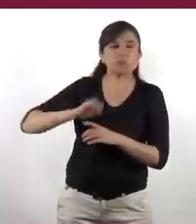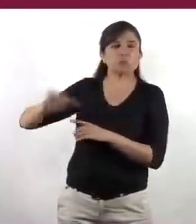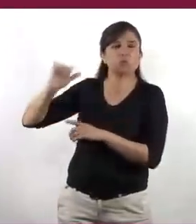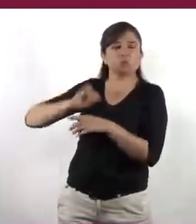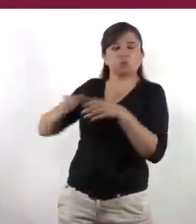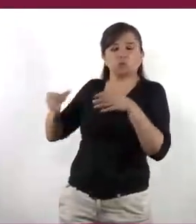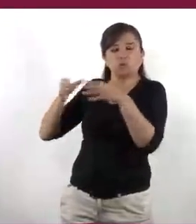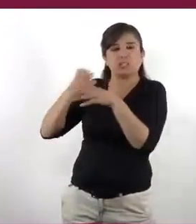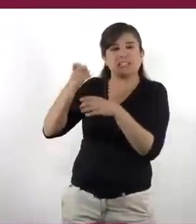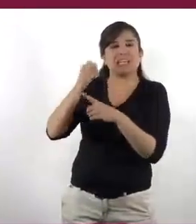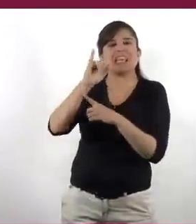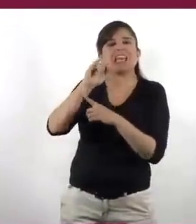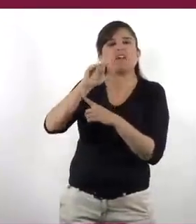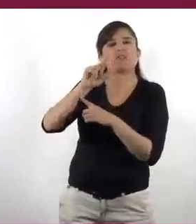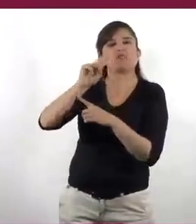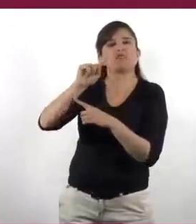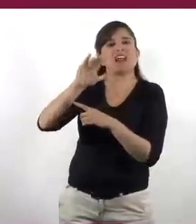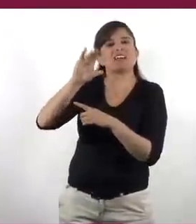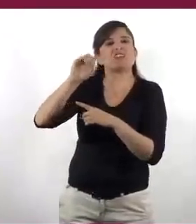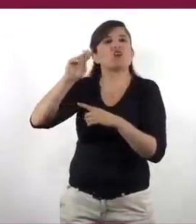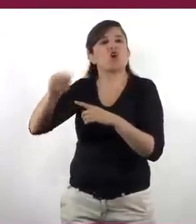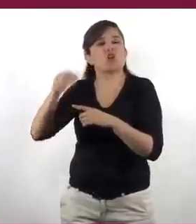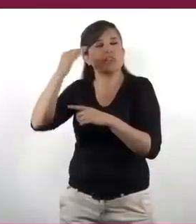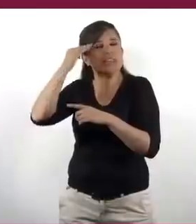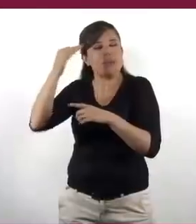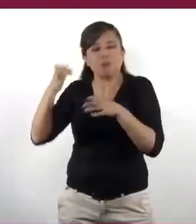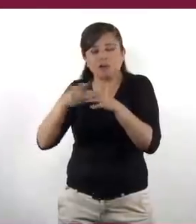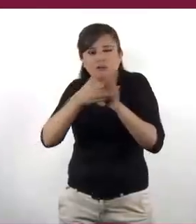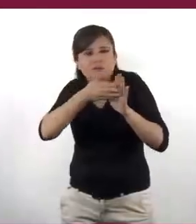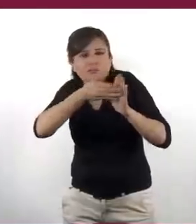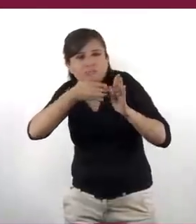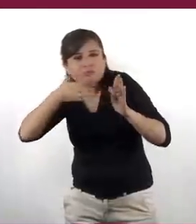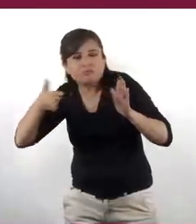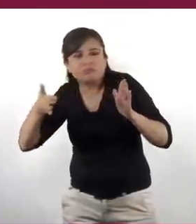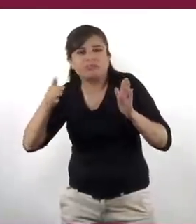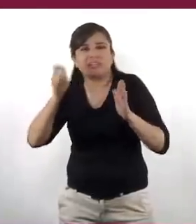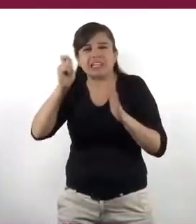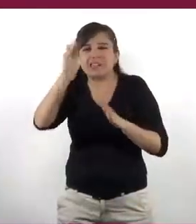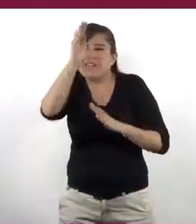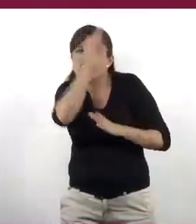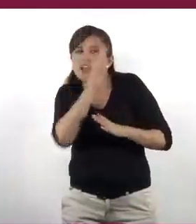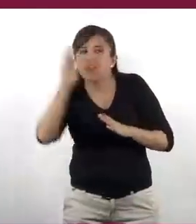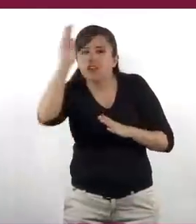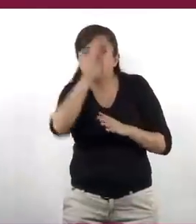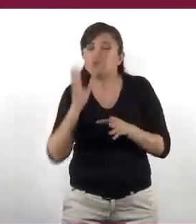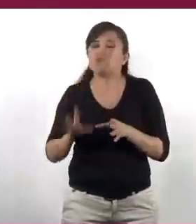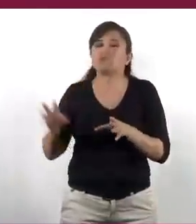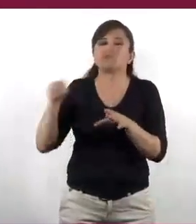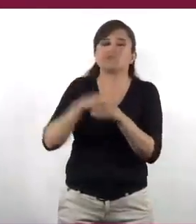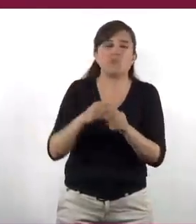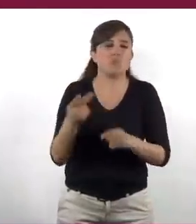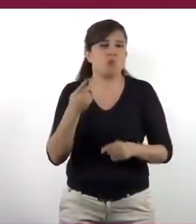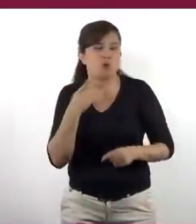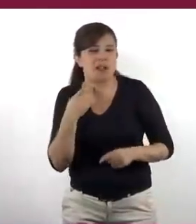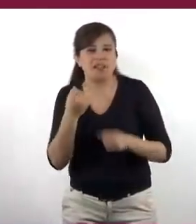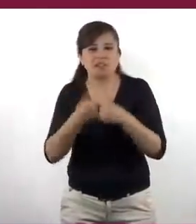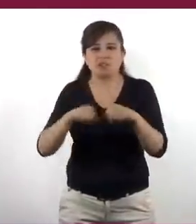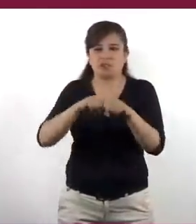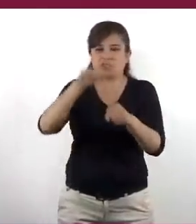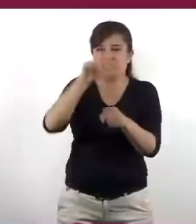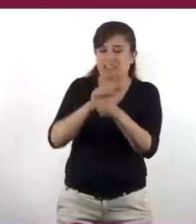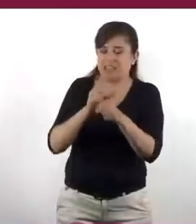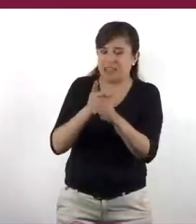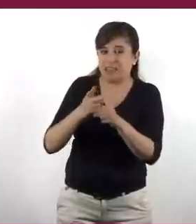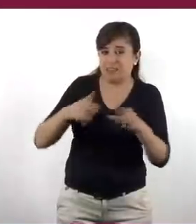la Ilustración no se quedó en el ámbito de la reflexión filosófica, sino que se incluyó en la política, la sociedad e incluso